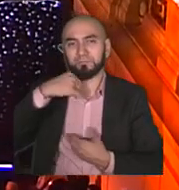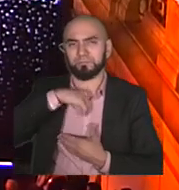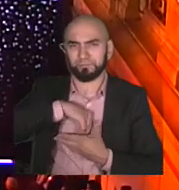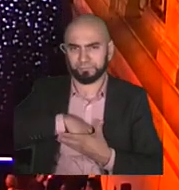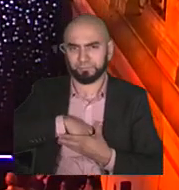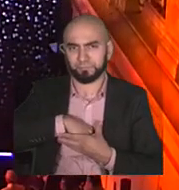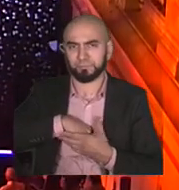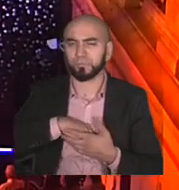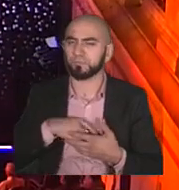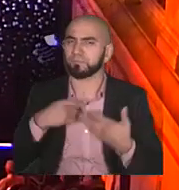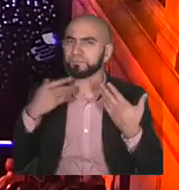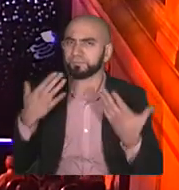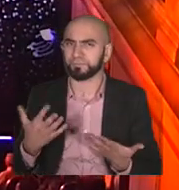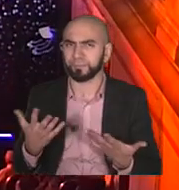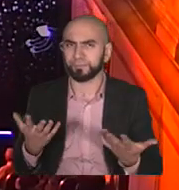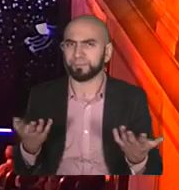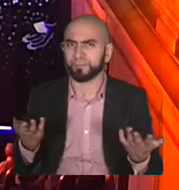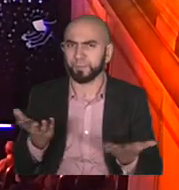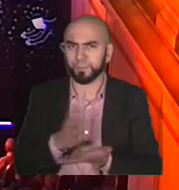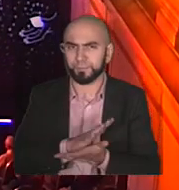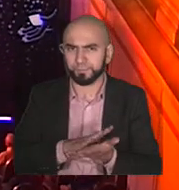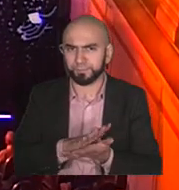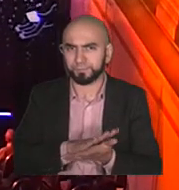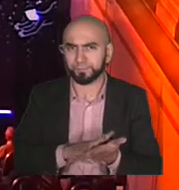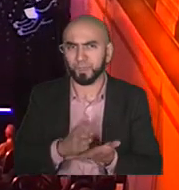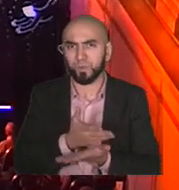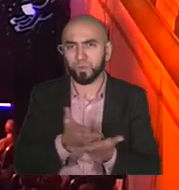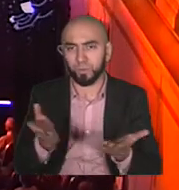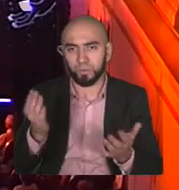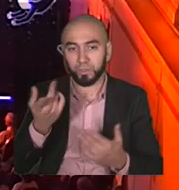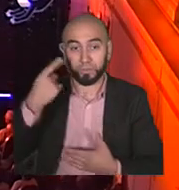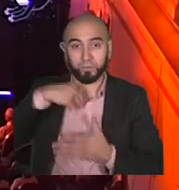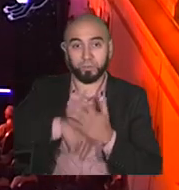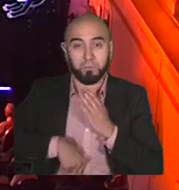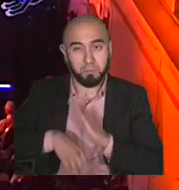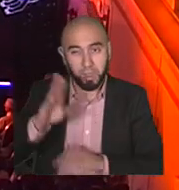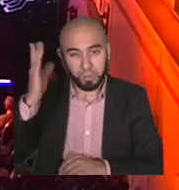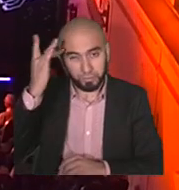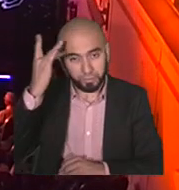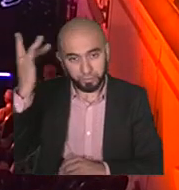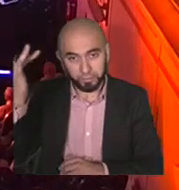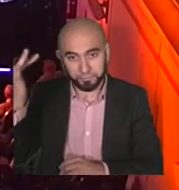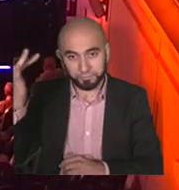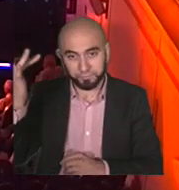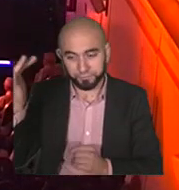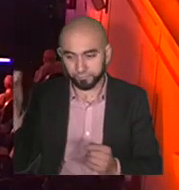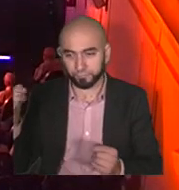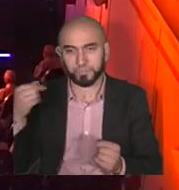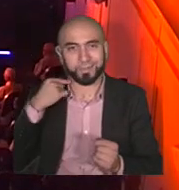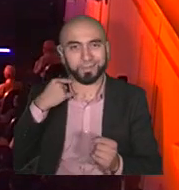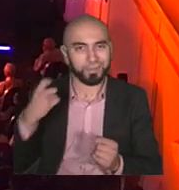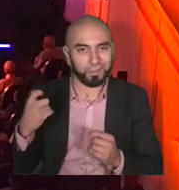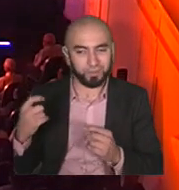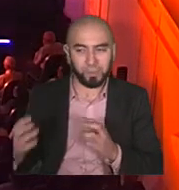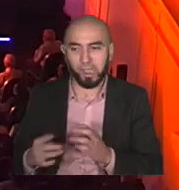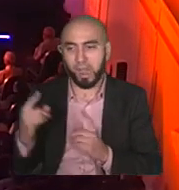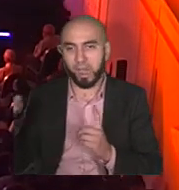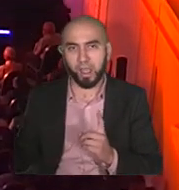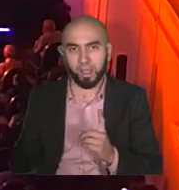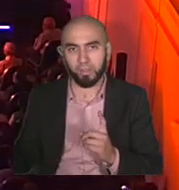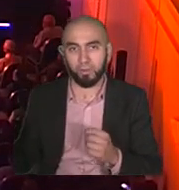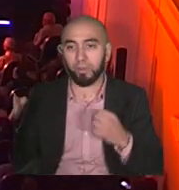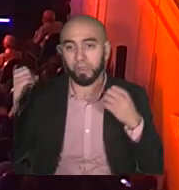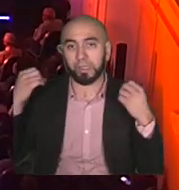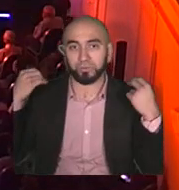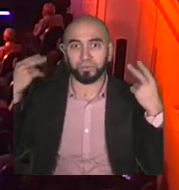piensan que ustedes mismos son un introvertido, son más inteligentes que la persona al lado que se considera siendo un